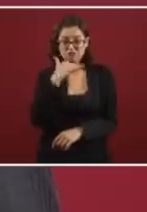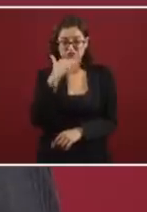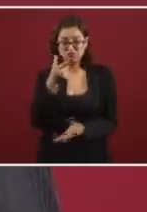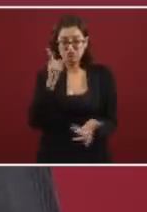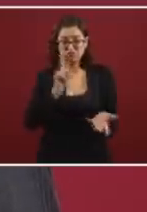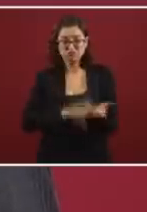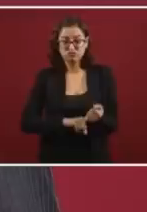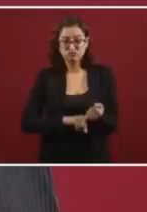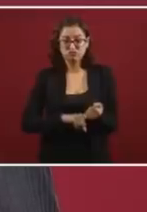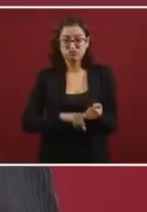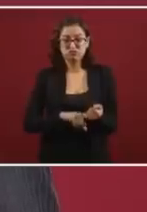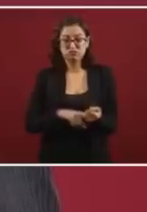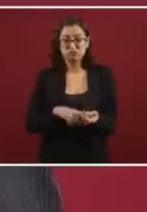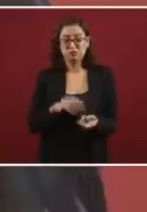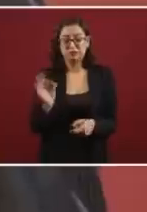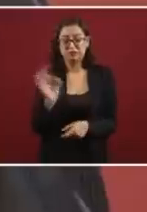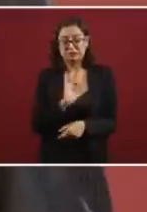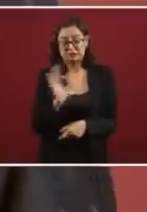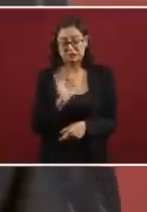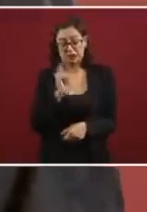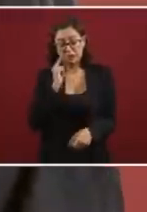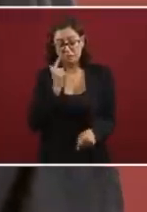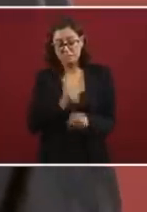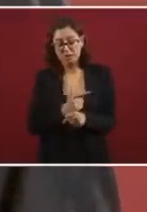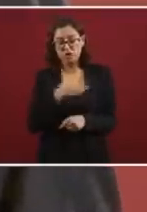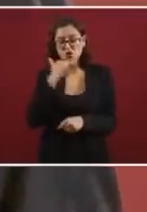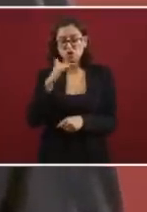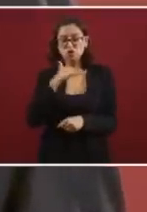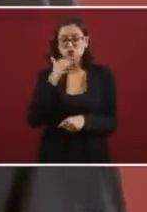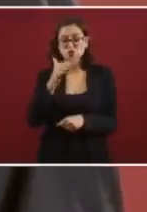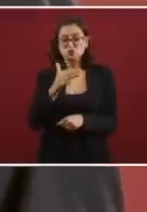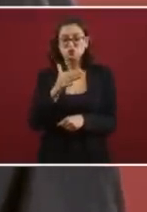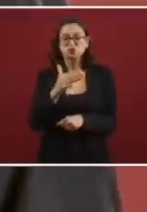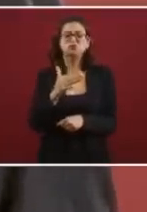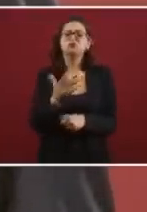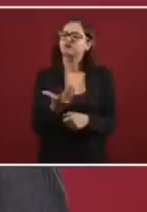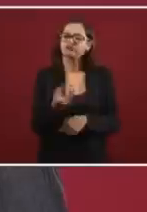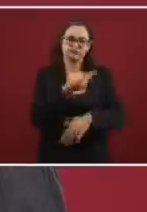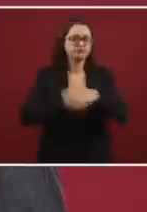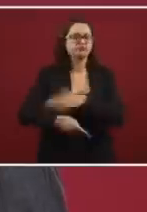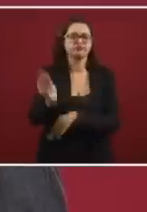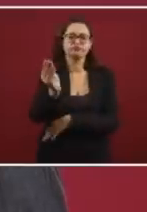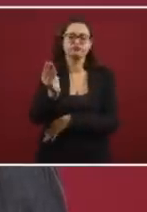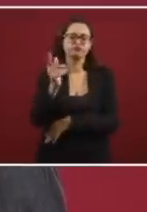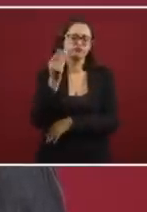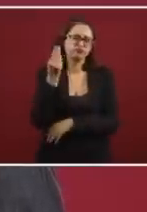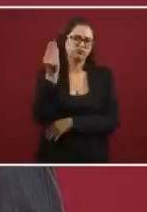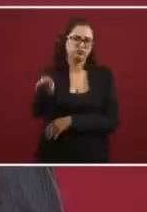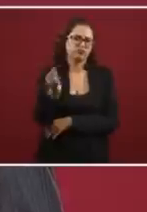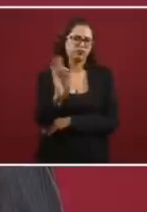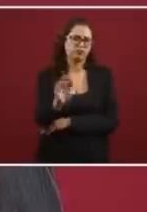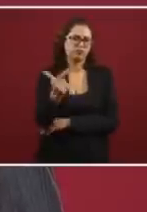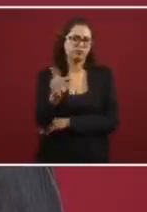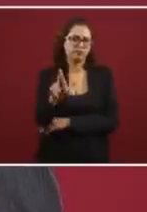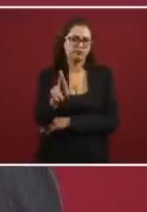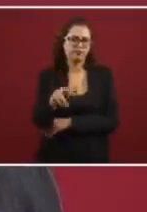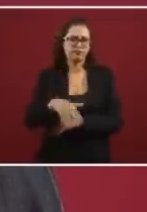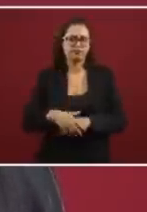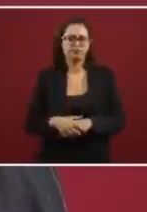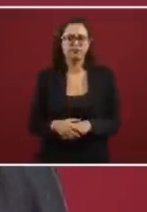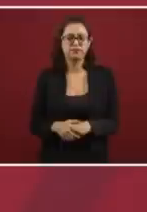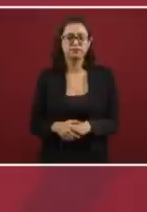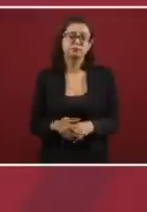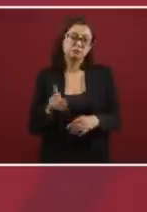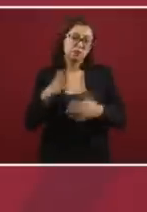o que hay indicios de corrupción de inmediato se presenta a la fiscalía y hay que